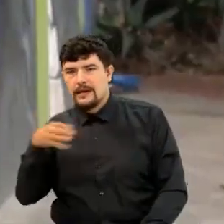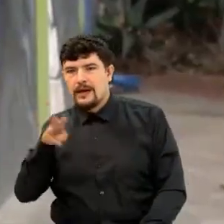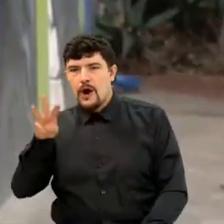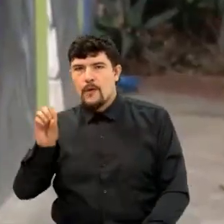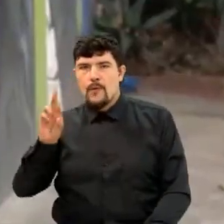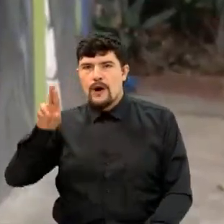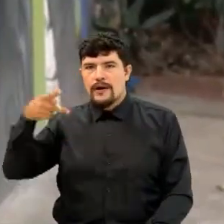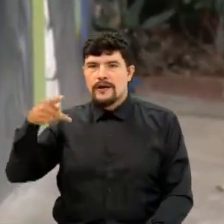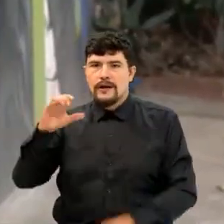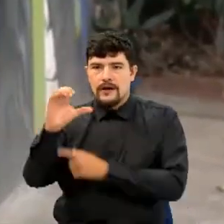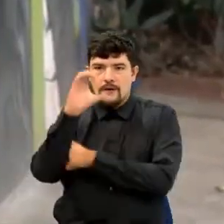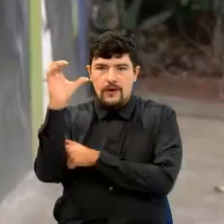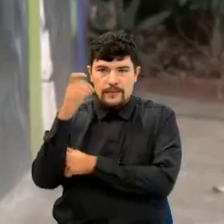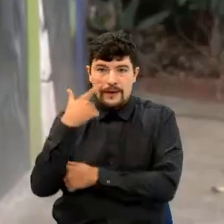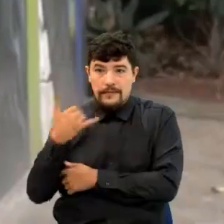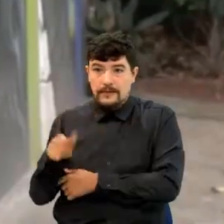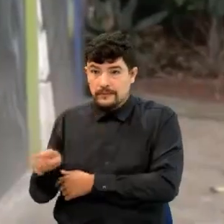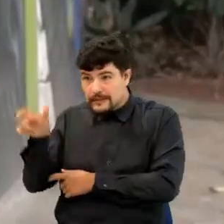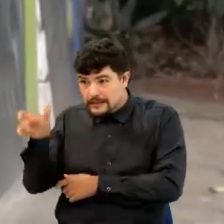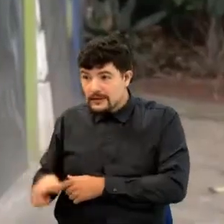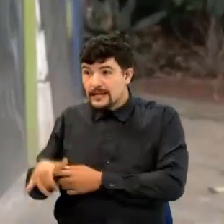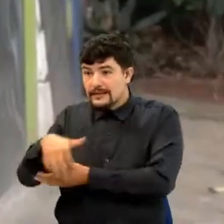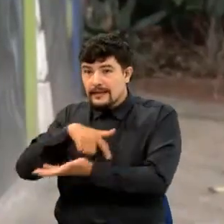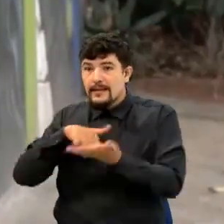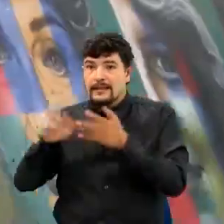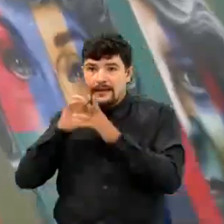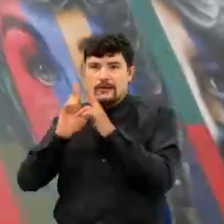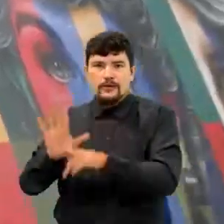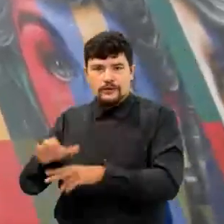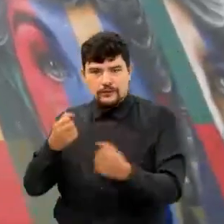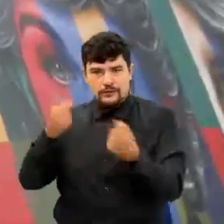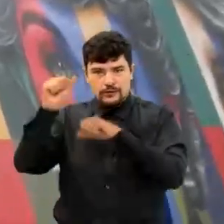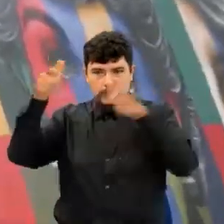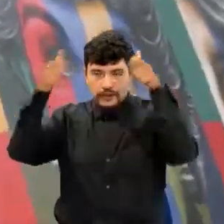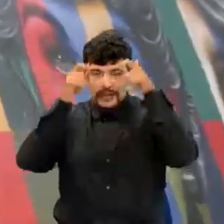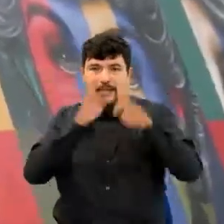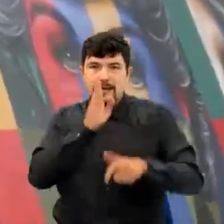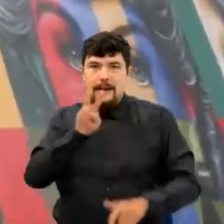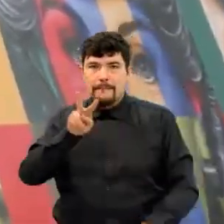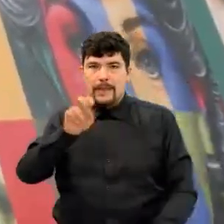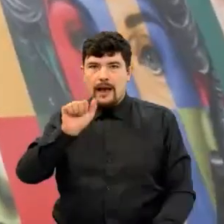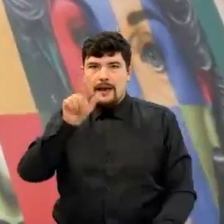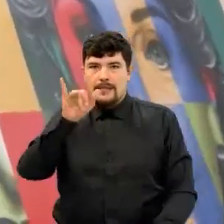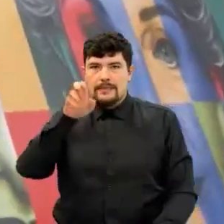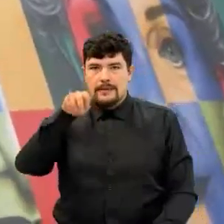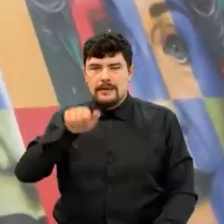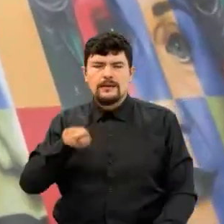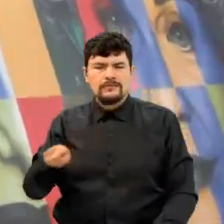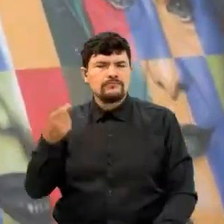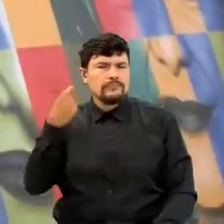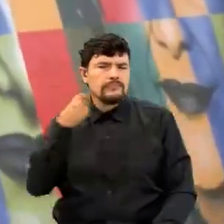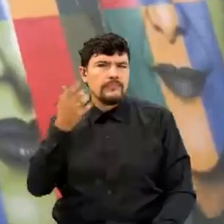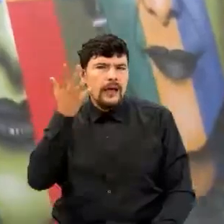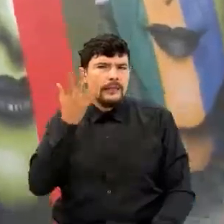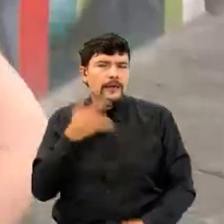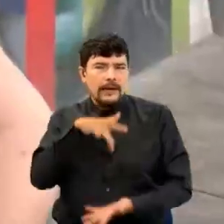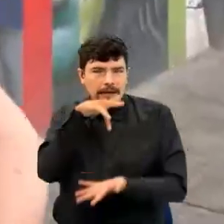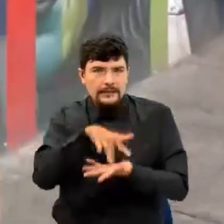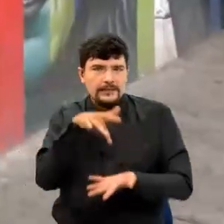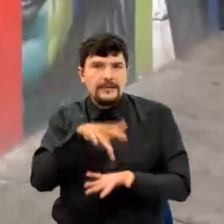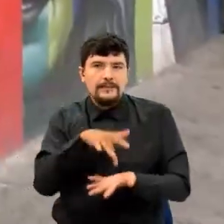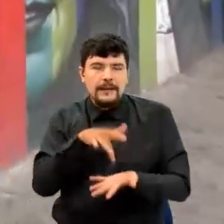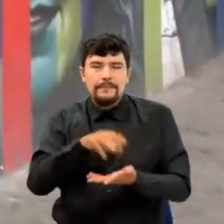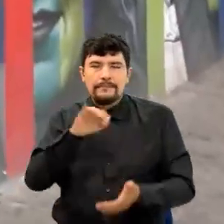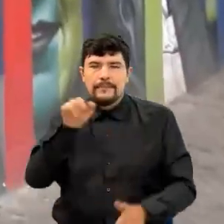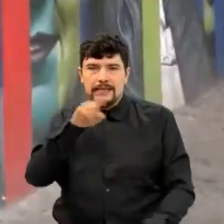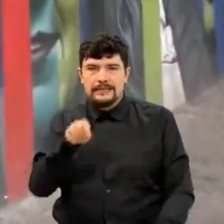Una santandereana se trajo una nueva corona para el departamento. Se trata de Valentina Hernández, que participó hace pocos días en Miss Teen